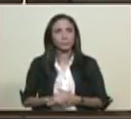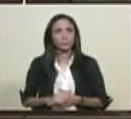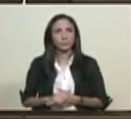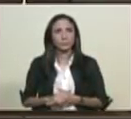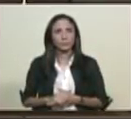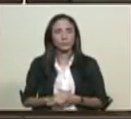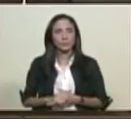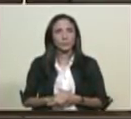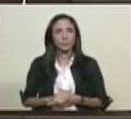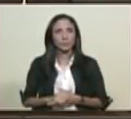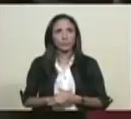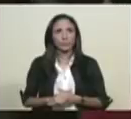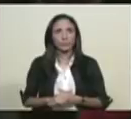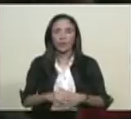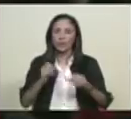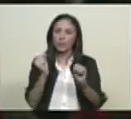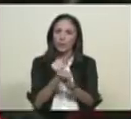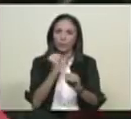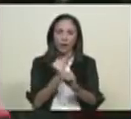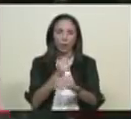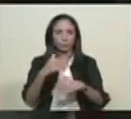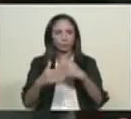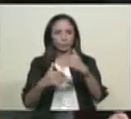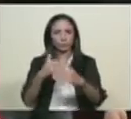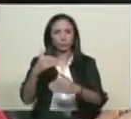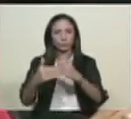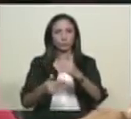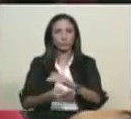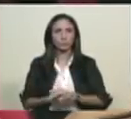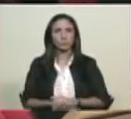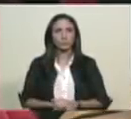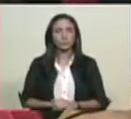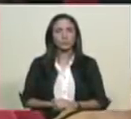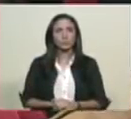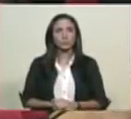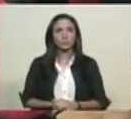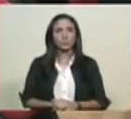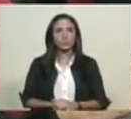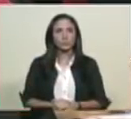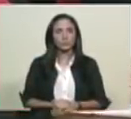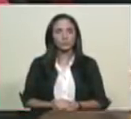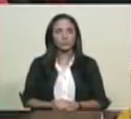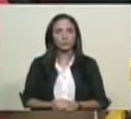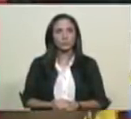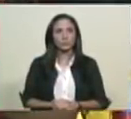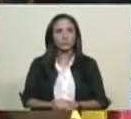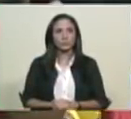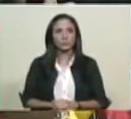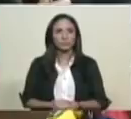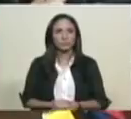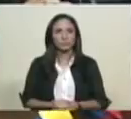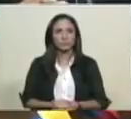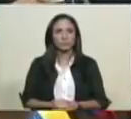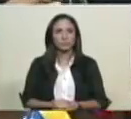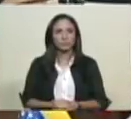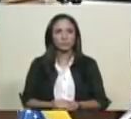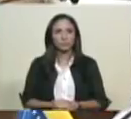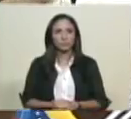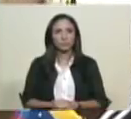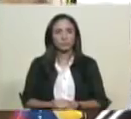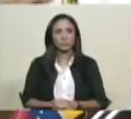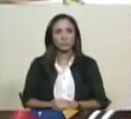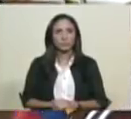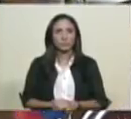trabajo, para el avance, presidenta de la Asamblea Nacional Constituyente, presidente del